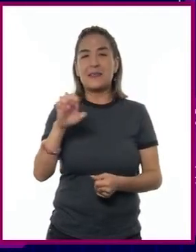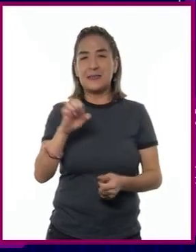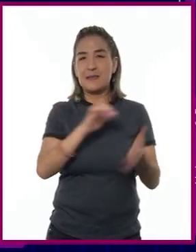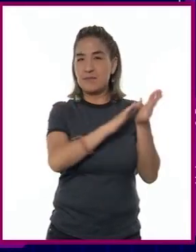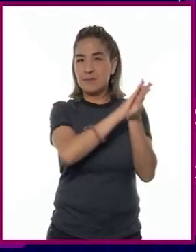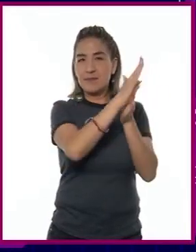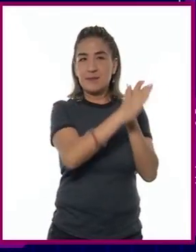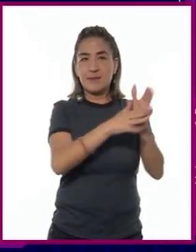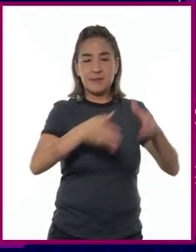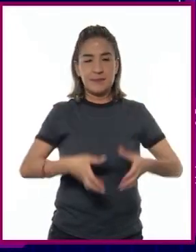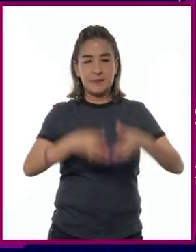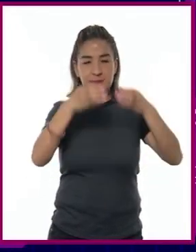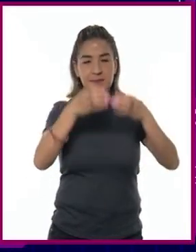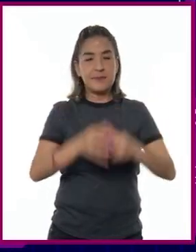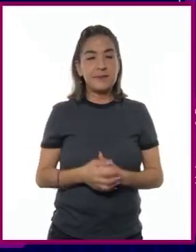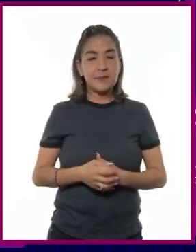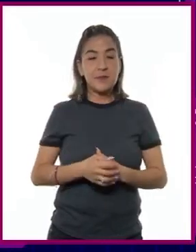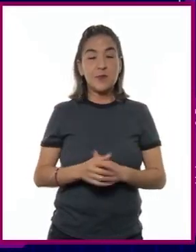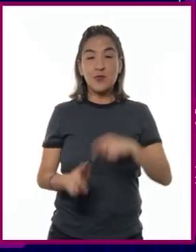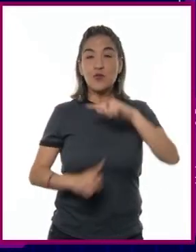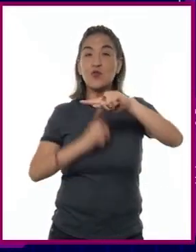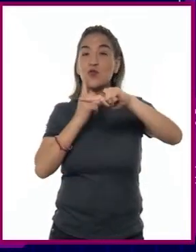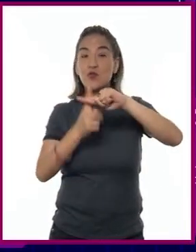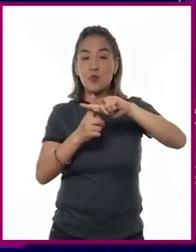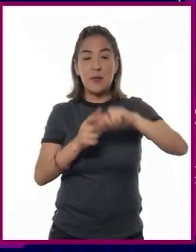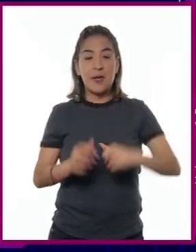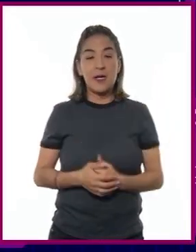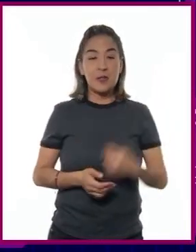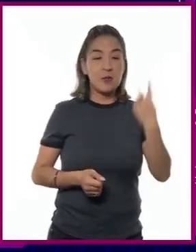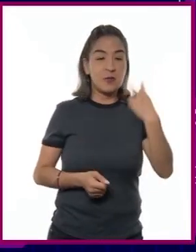cilindro. Al sumar